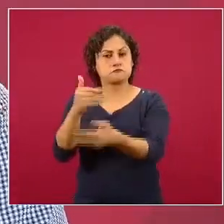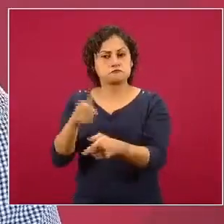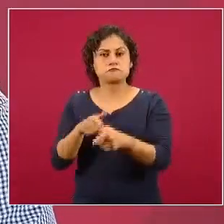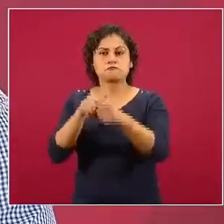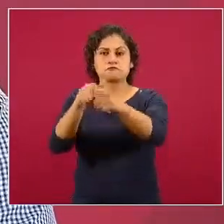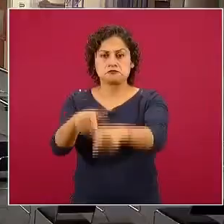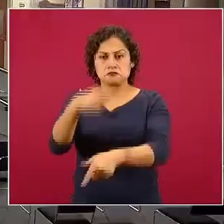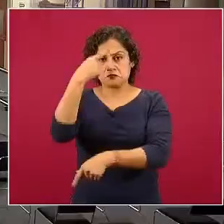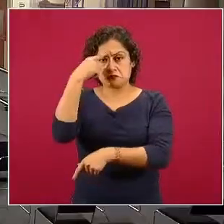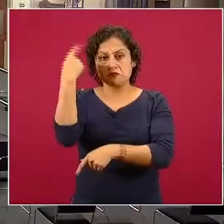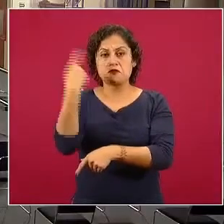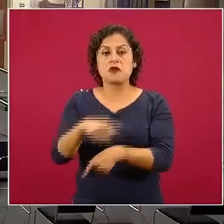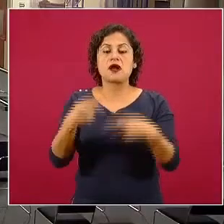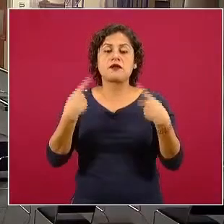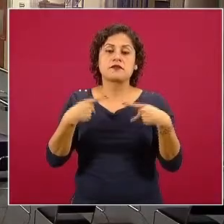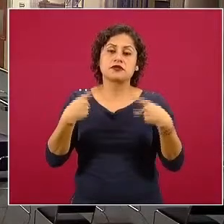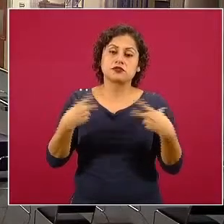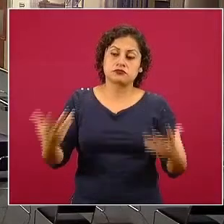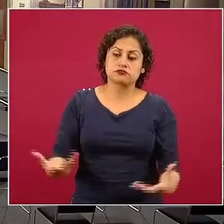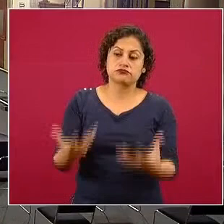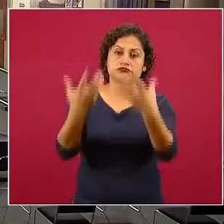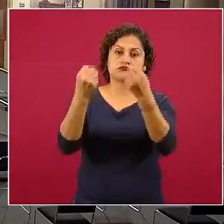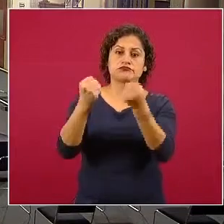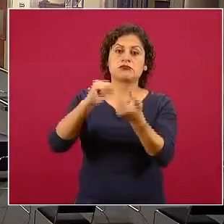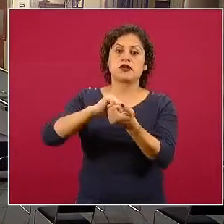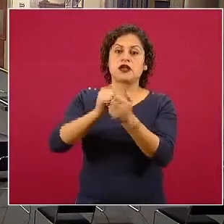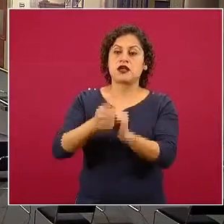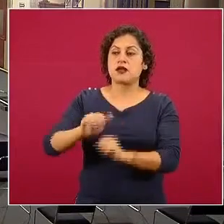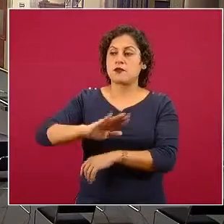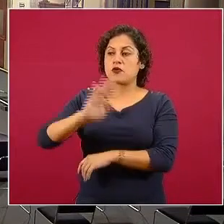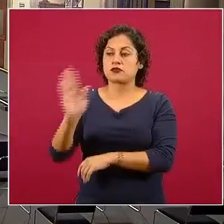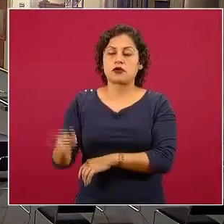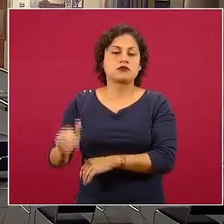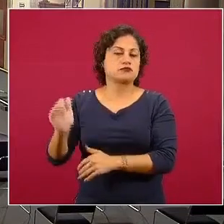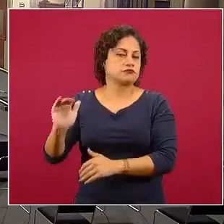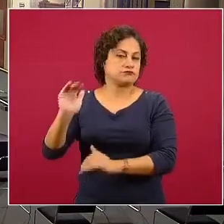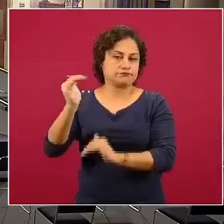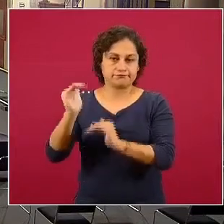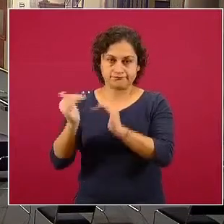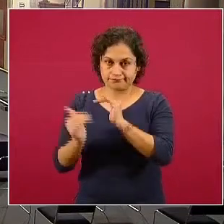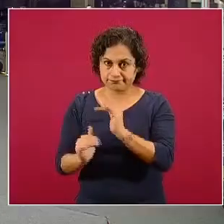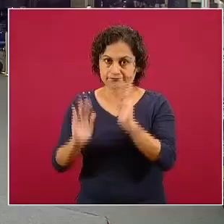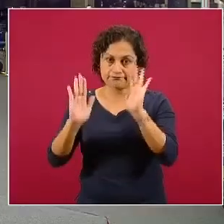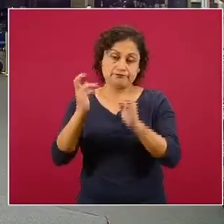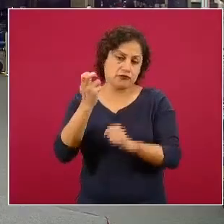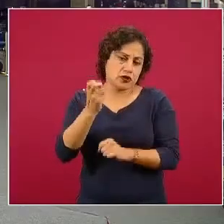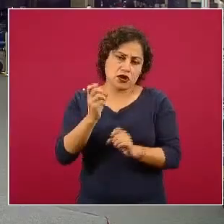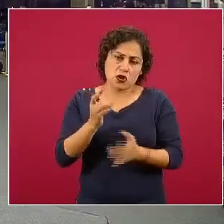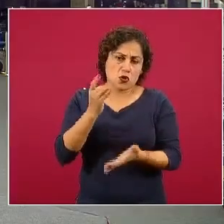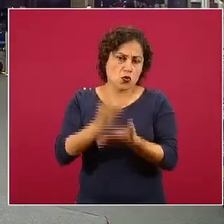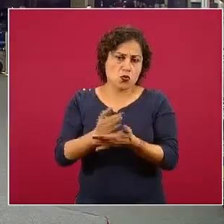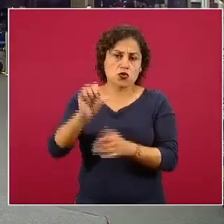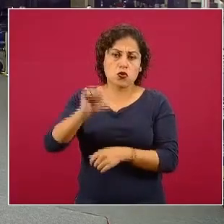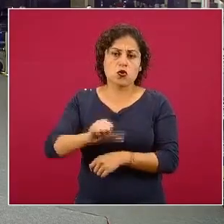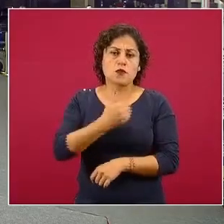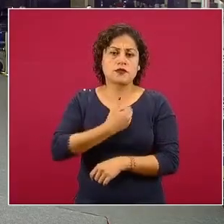que la letalidad y la mortalidad disminuyan, y esa es precisamente la estrategia comentada.